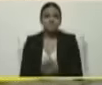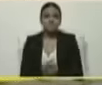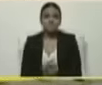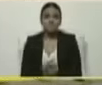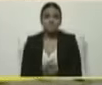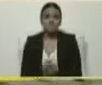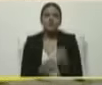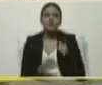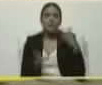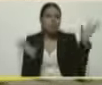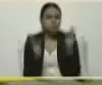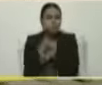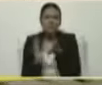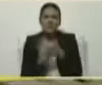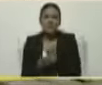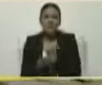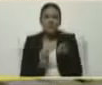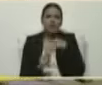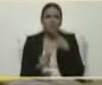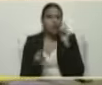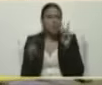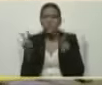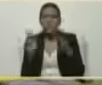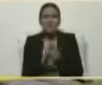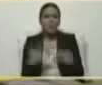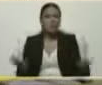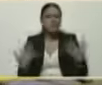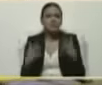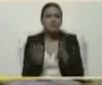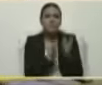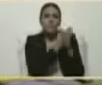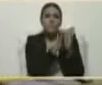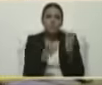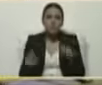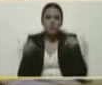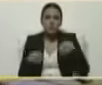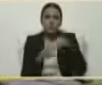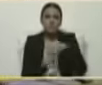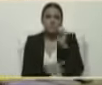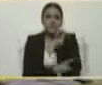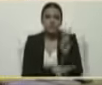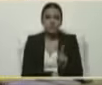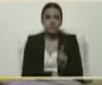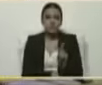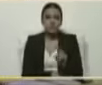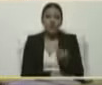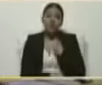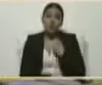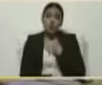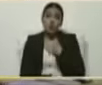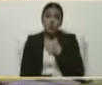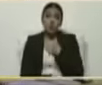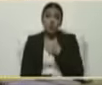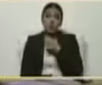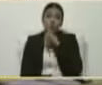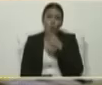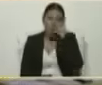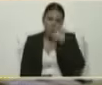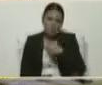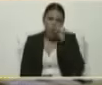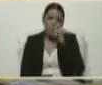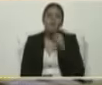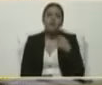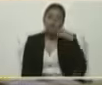Y mi conclusión es que hay una aceleración de los procesos en Venezuela. Yo soy un hombre de